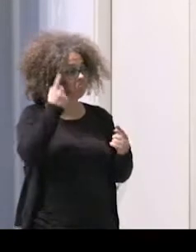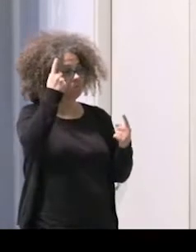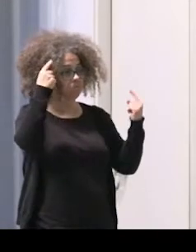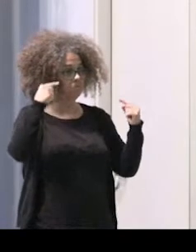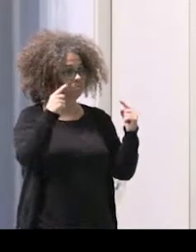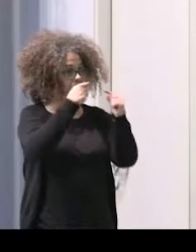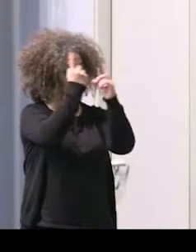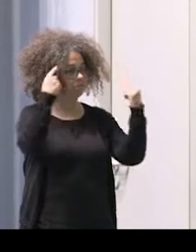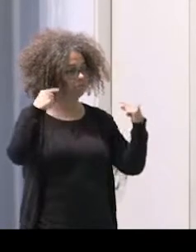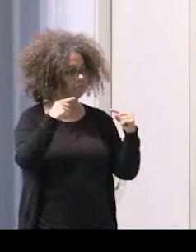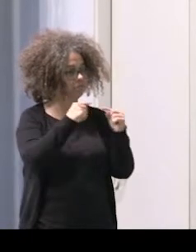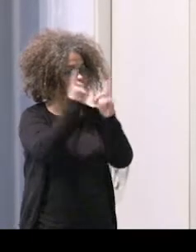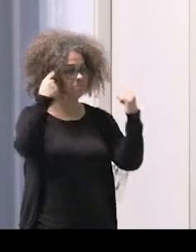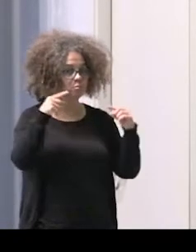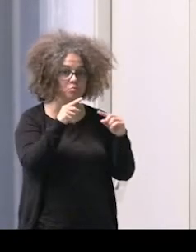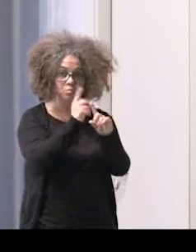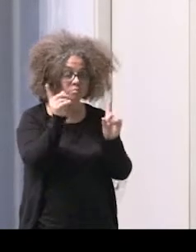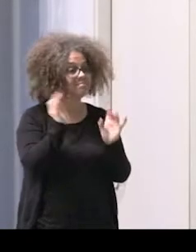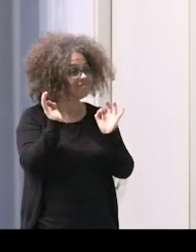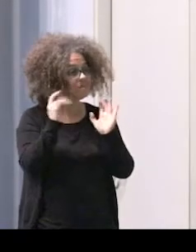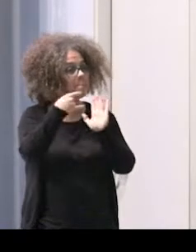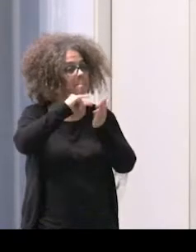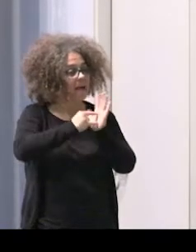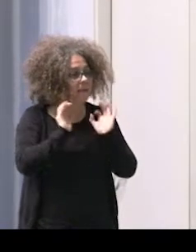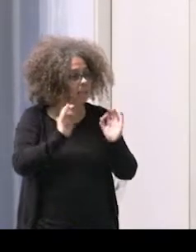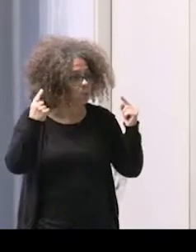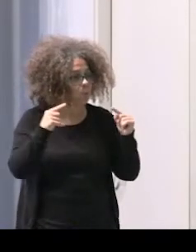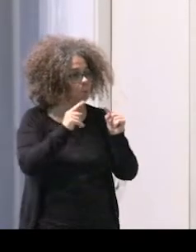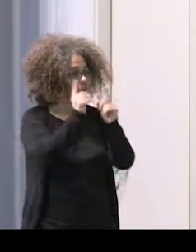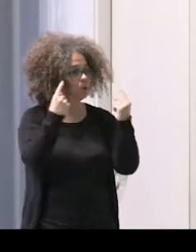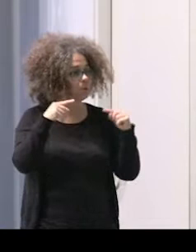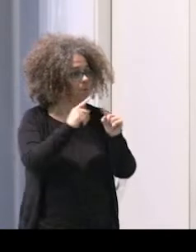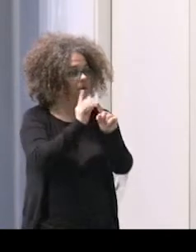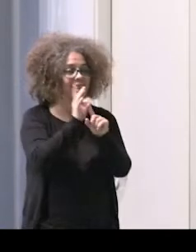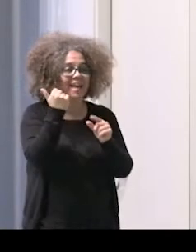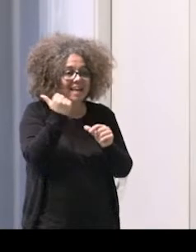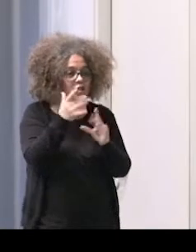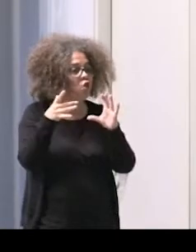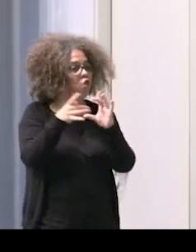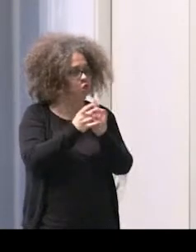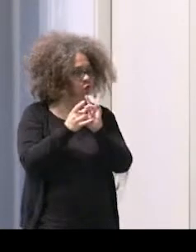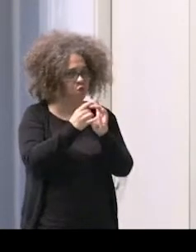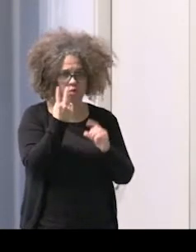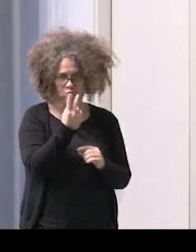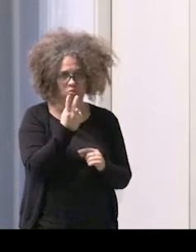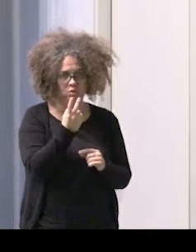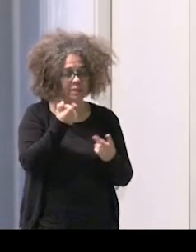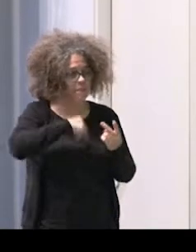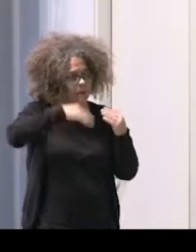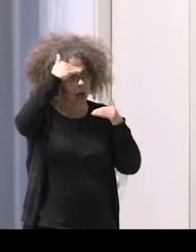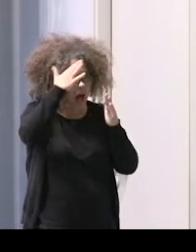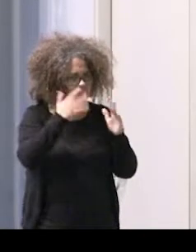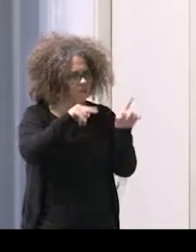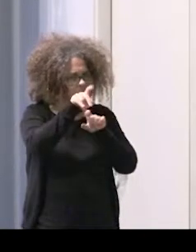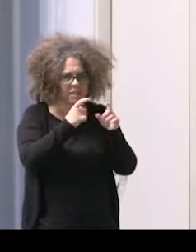Este mecanismo implica que, como digo, los dos oídos están conectados entre sí. También nuestra atención